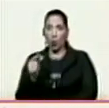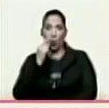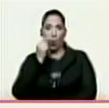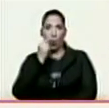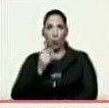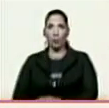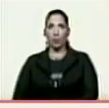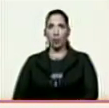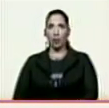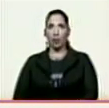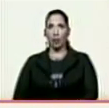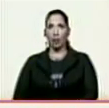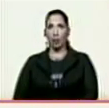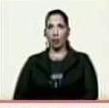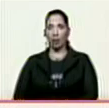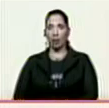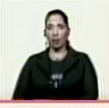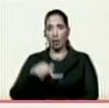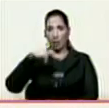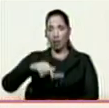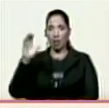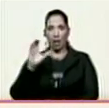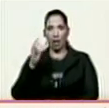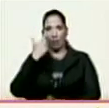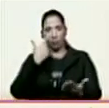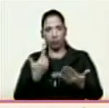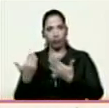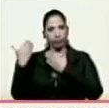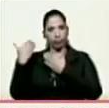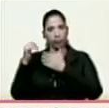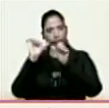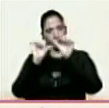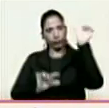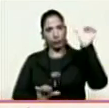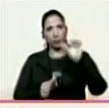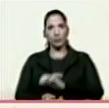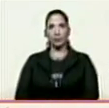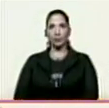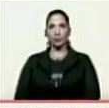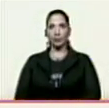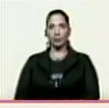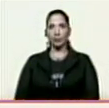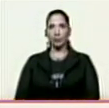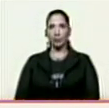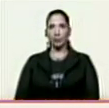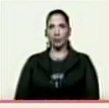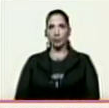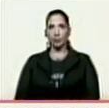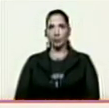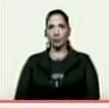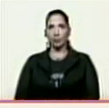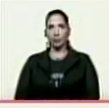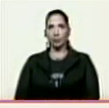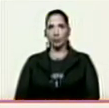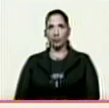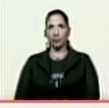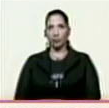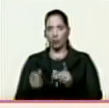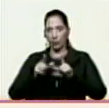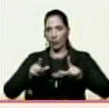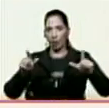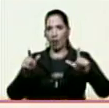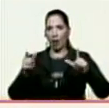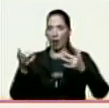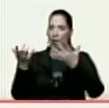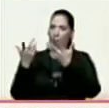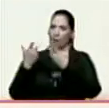Nacional Francisco Pimentel, acá en Caracas. Vamos a ver los detalles. Tuvo nuestra compañera Adriana Tobar en el lugar y nos